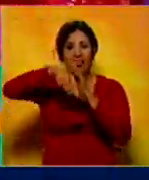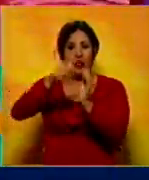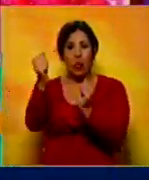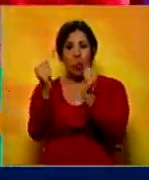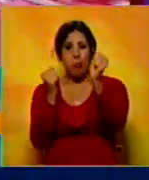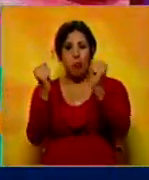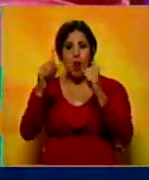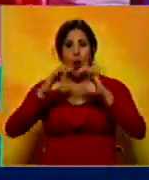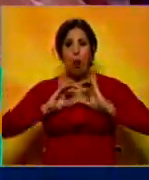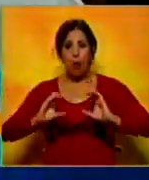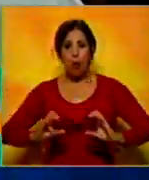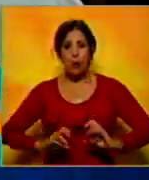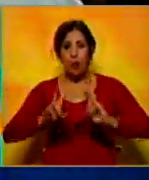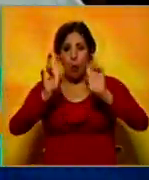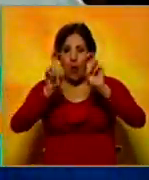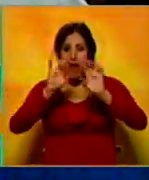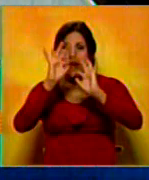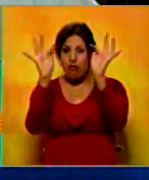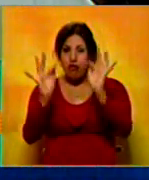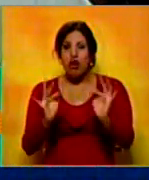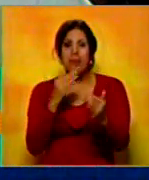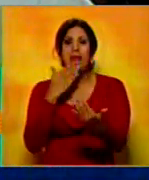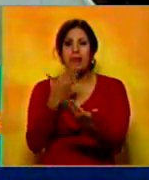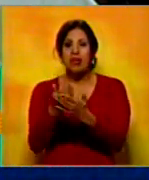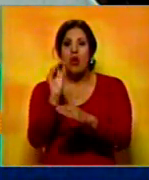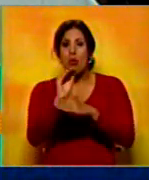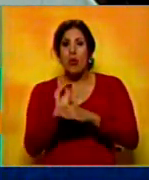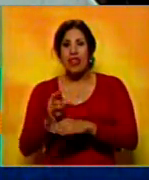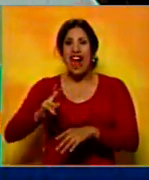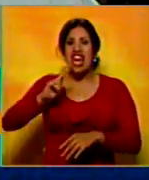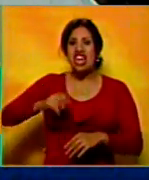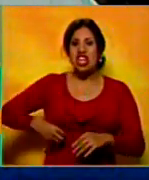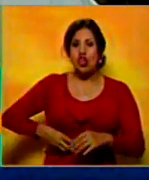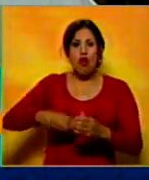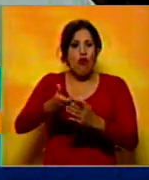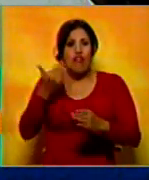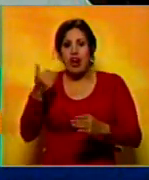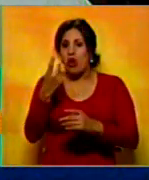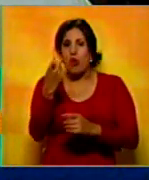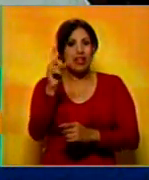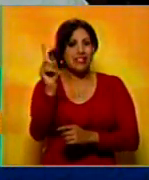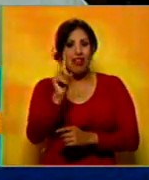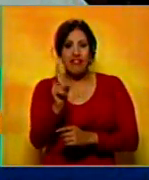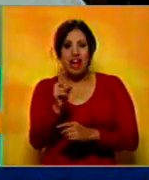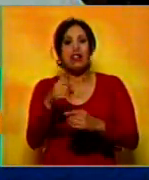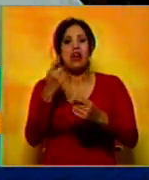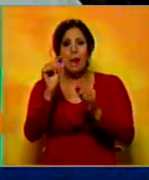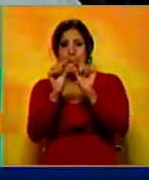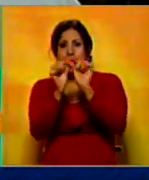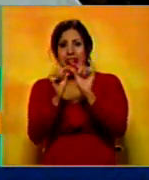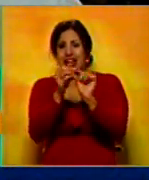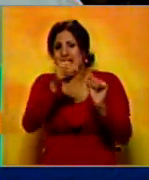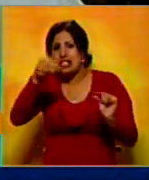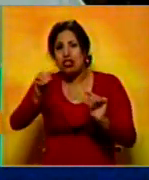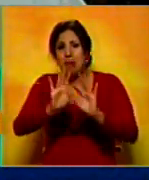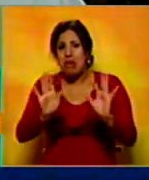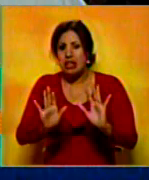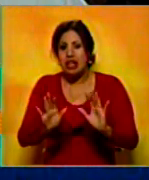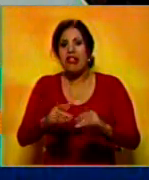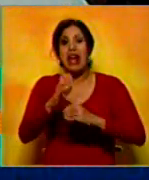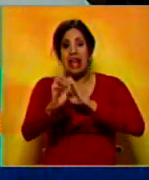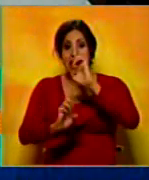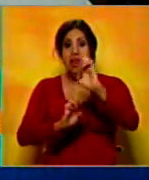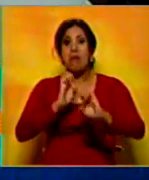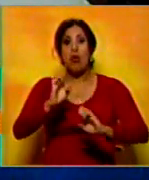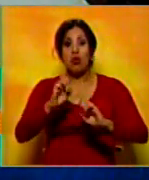cuerpo. Estamos hablando de nuevas formas de preservar riñón. Ya no hace falta sacar todo el riñón por cáncer de riñón, sino se saca un pedazo del riñón, evolución que ya se